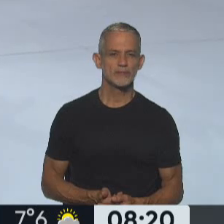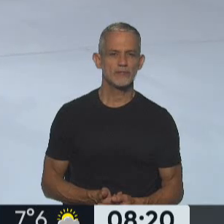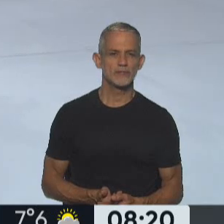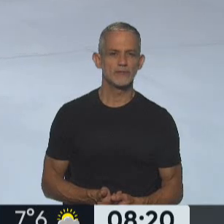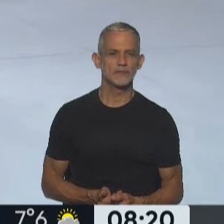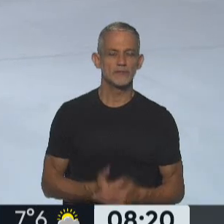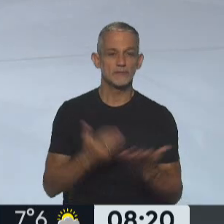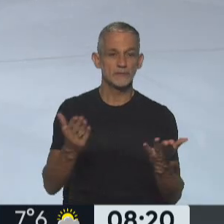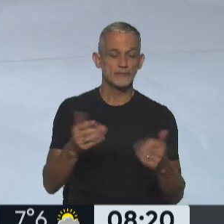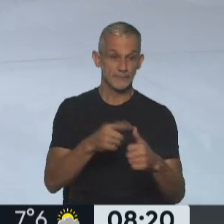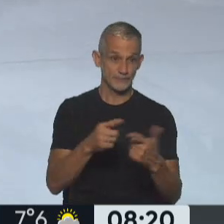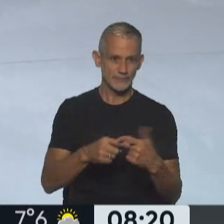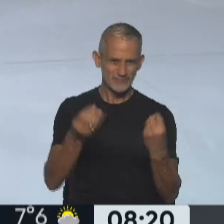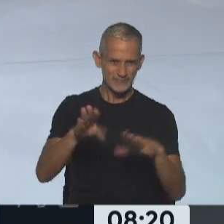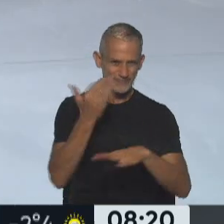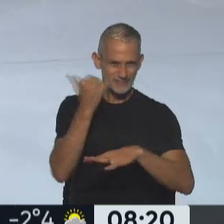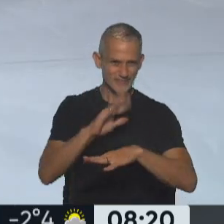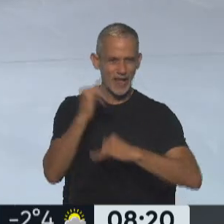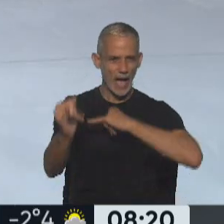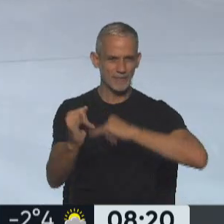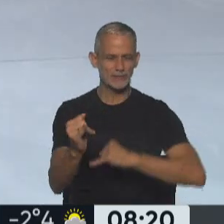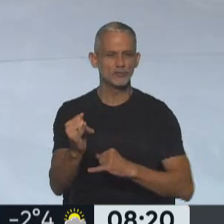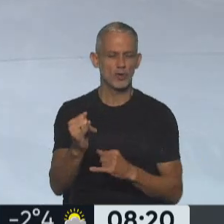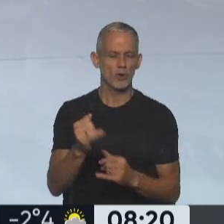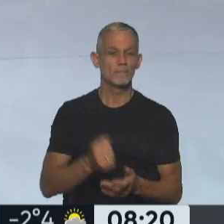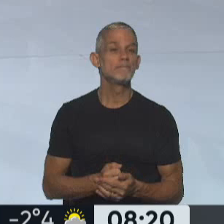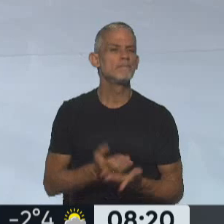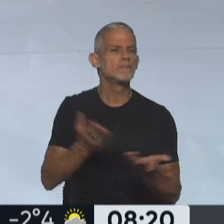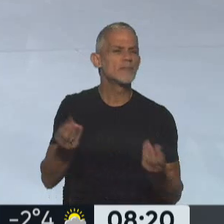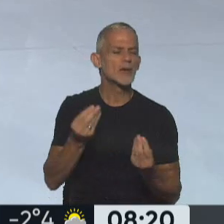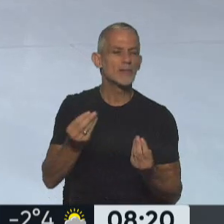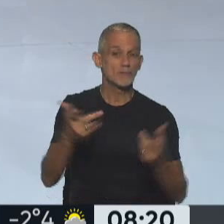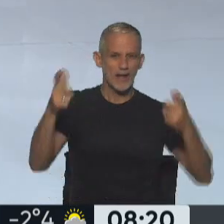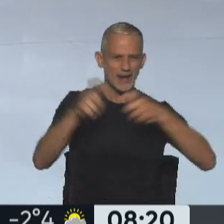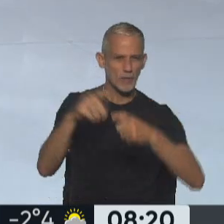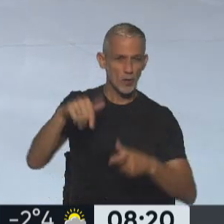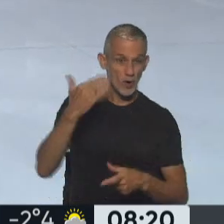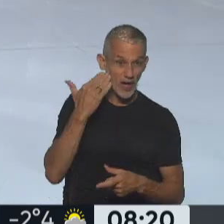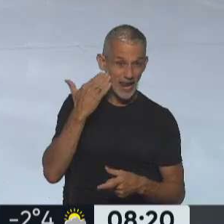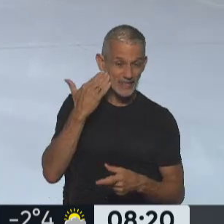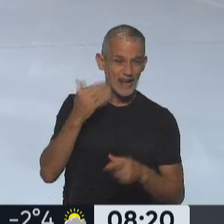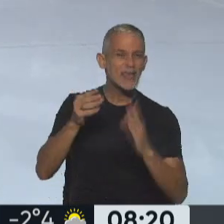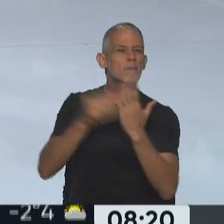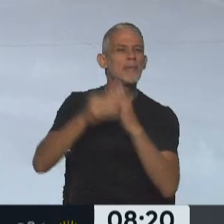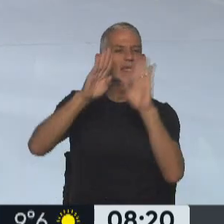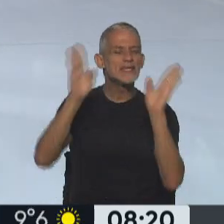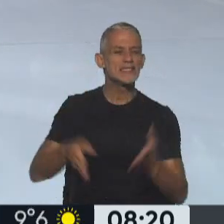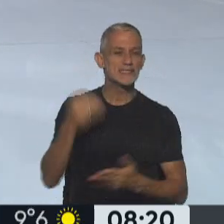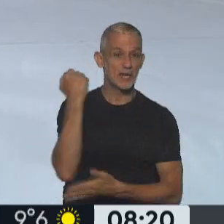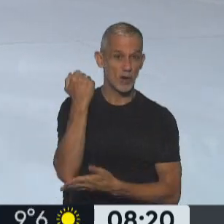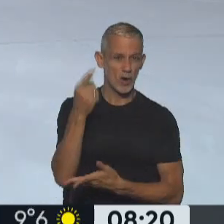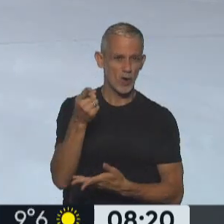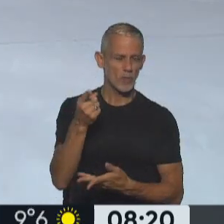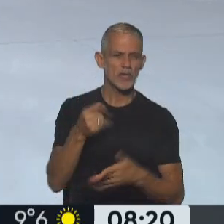Bien, el tema se lo habíamos adelantado, ni bien comenzamos esta primera edición de Noticias en la Televisión Pública. La reunión de esta tarde en el Palacio de Hacienda, una reunión que